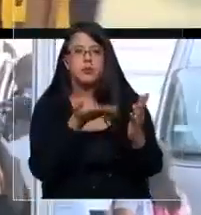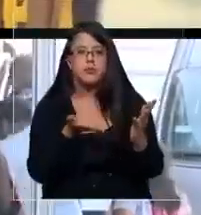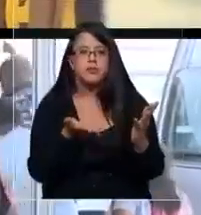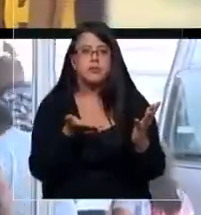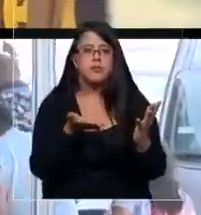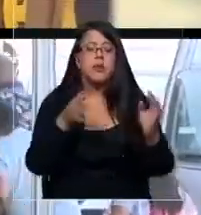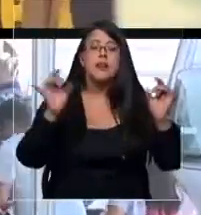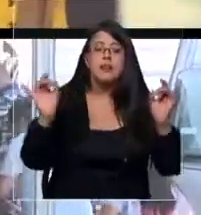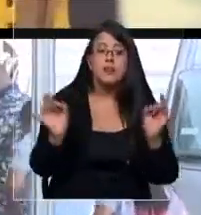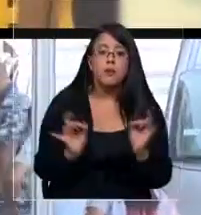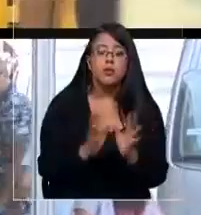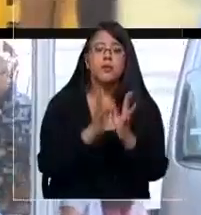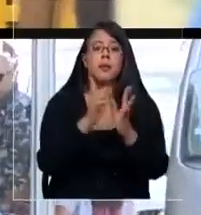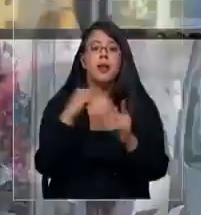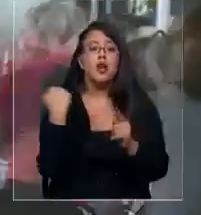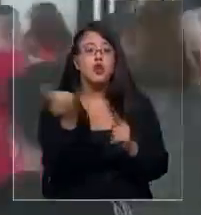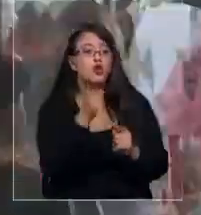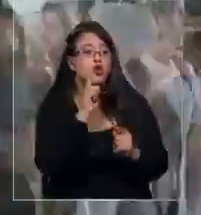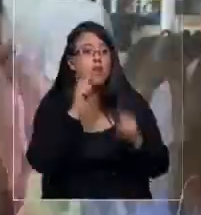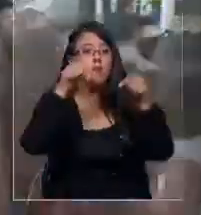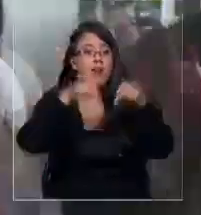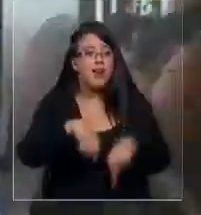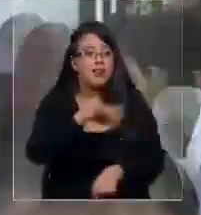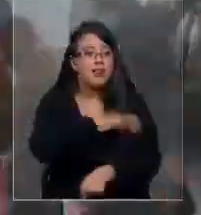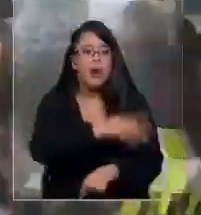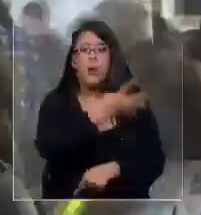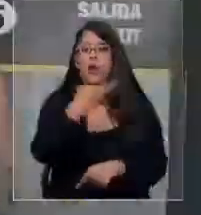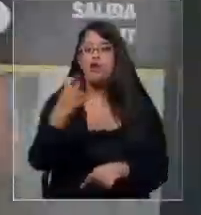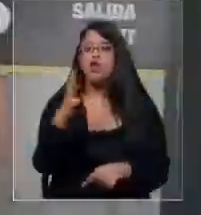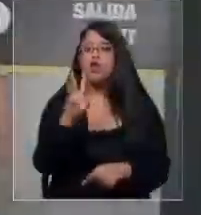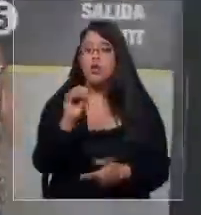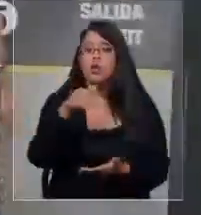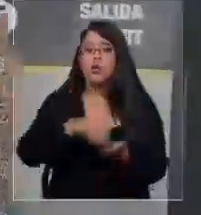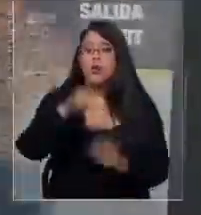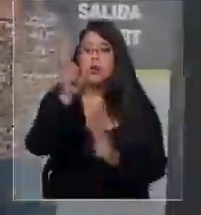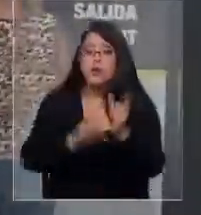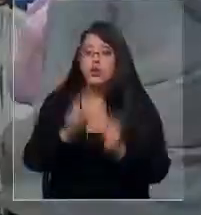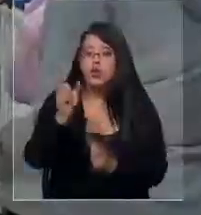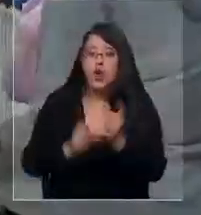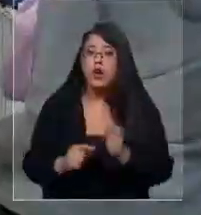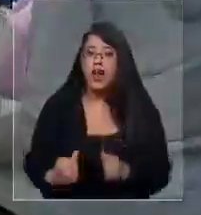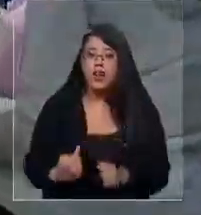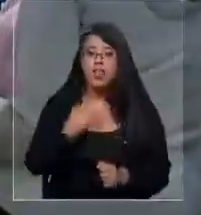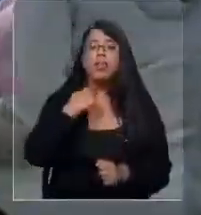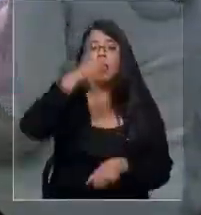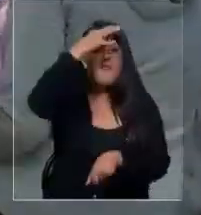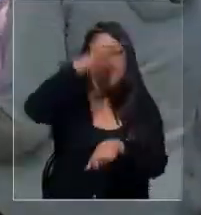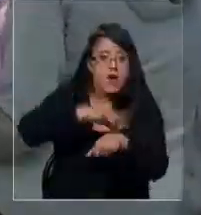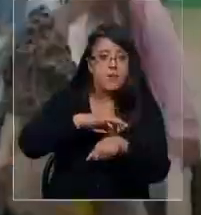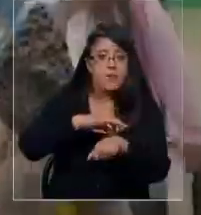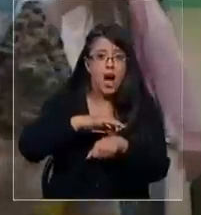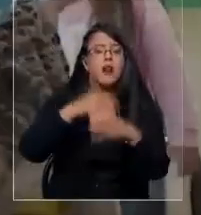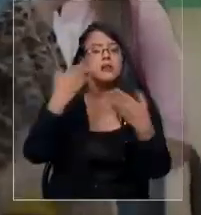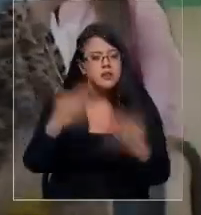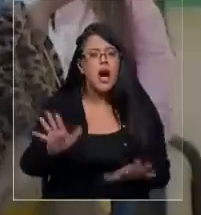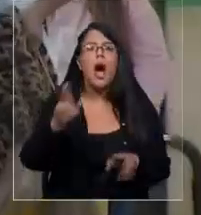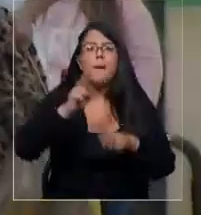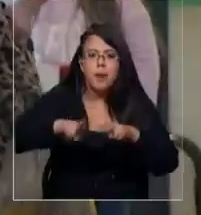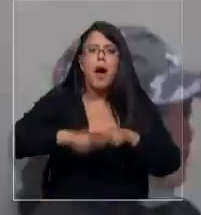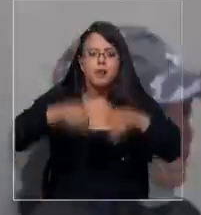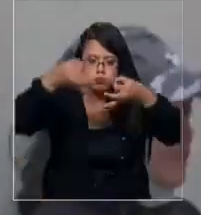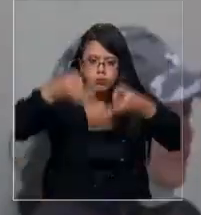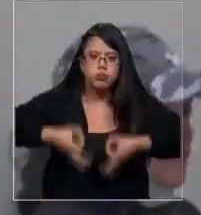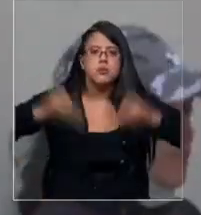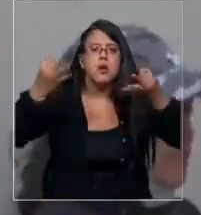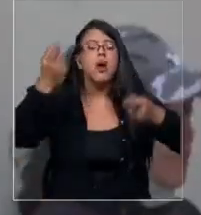Si llegamos a tener 430.000 casos, estamos preparados. Si llegamos a tener 1.000.000 de